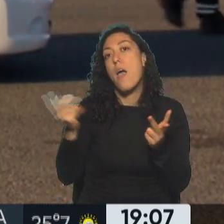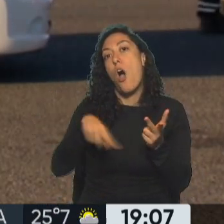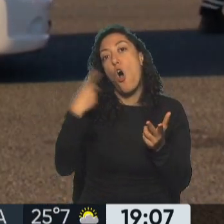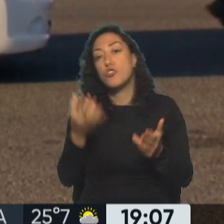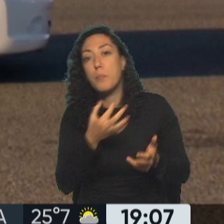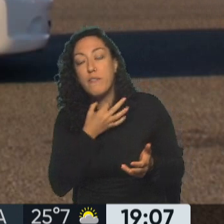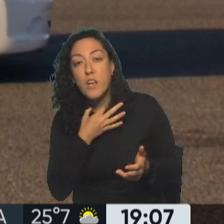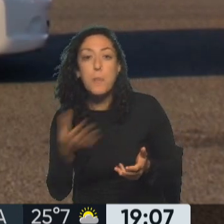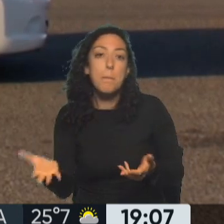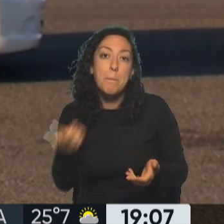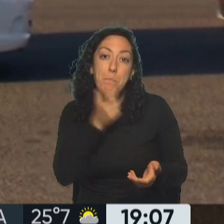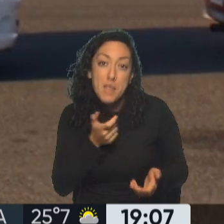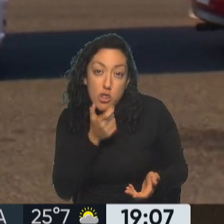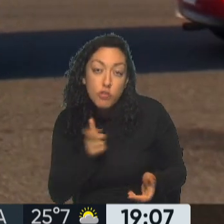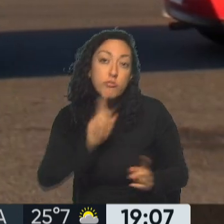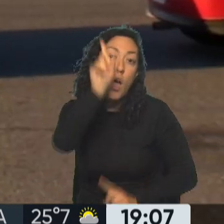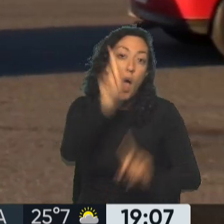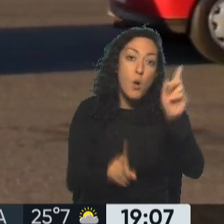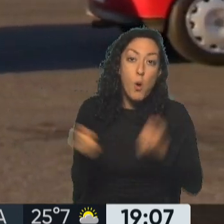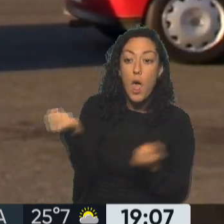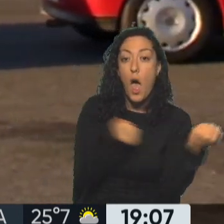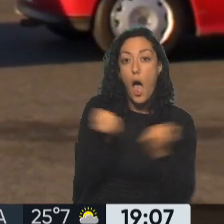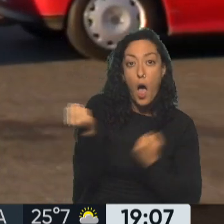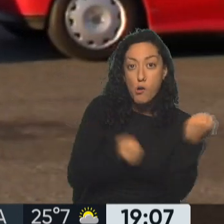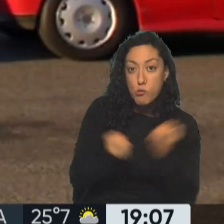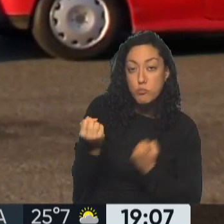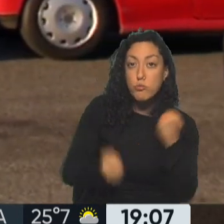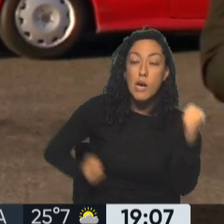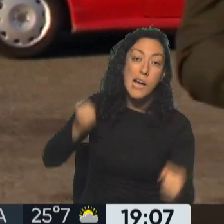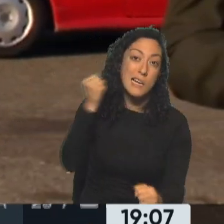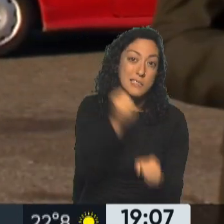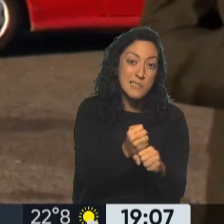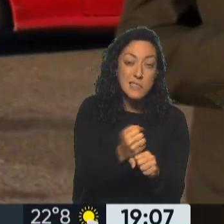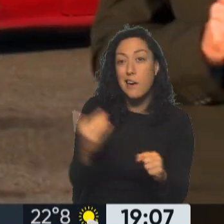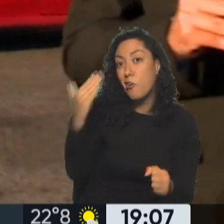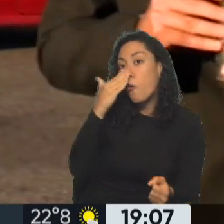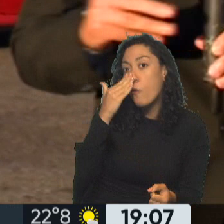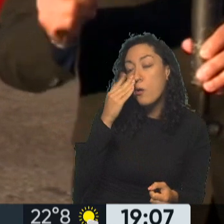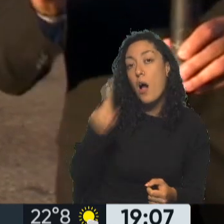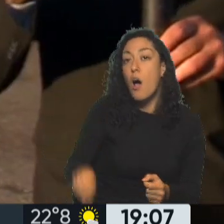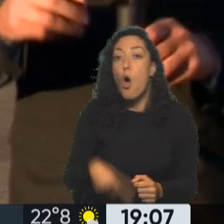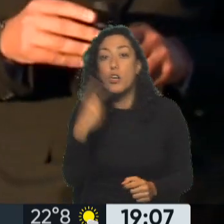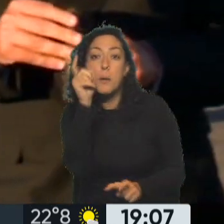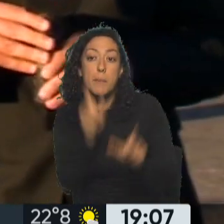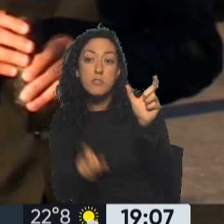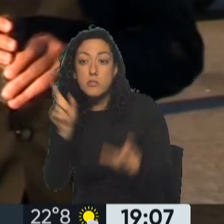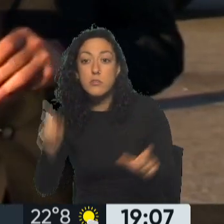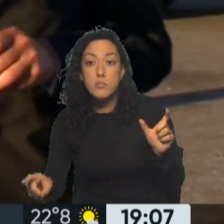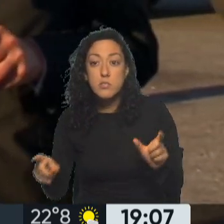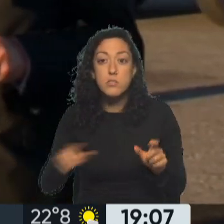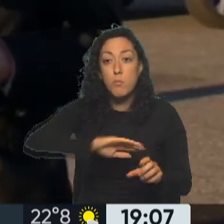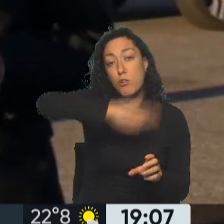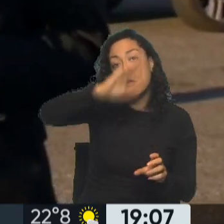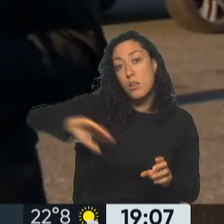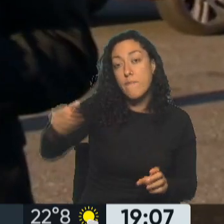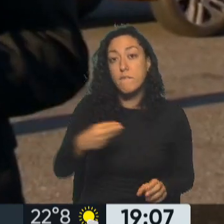ir a Mendoza. Algunos van en auto hacia la provincia de Córdoba. Y otros, que les gusta más la montaña,